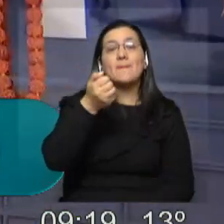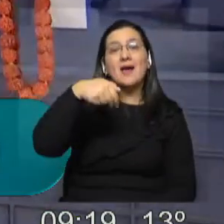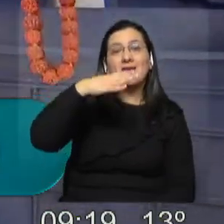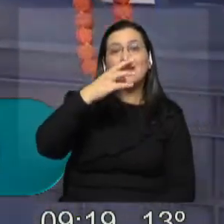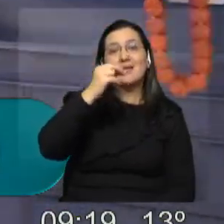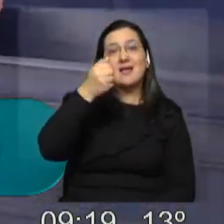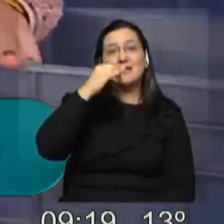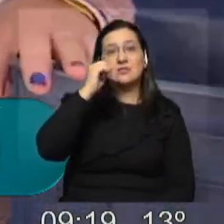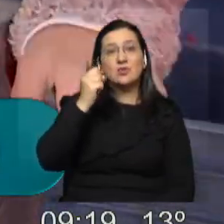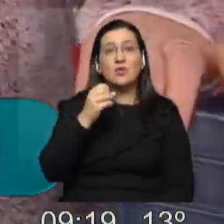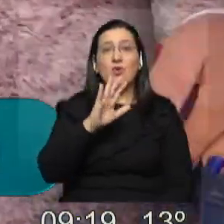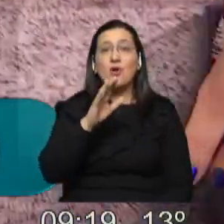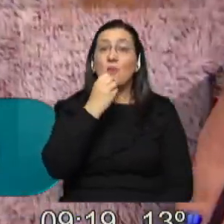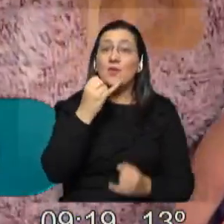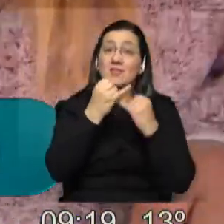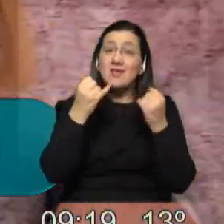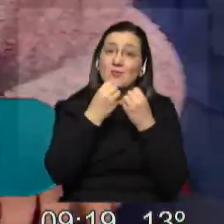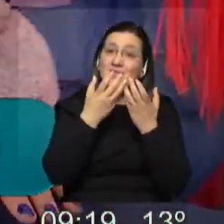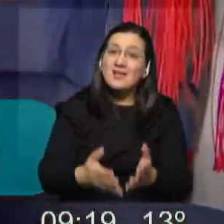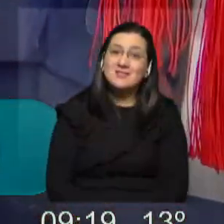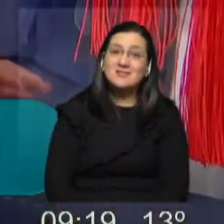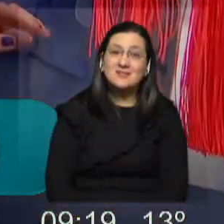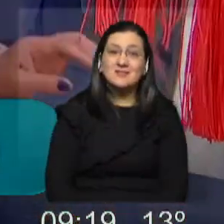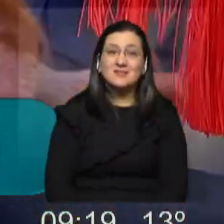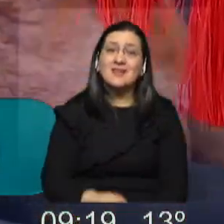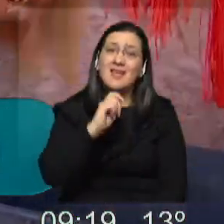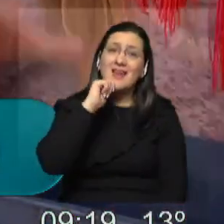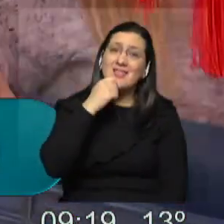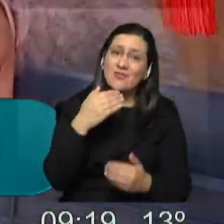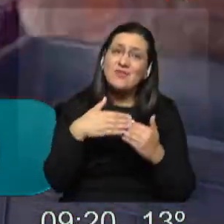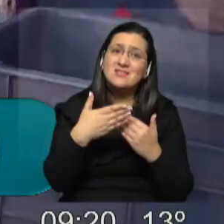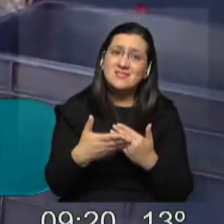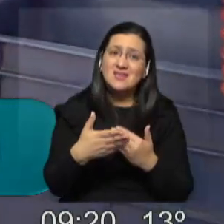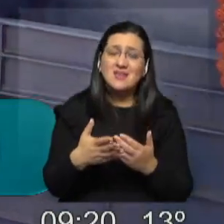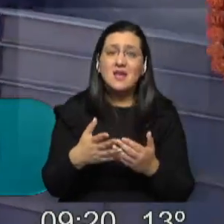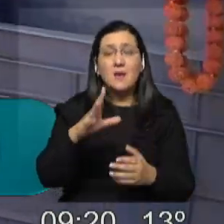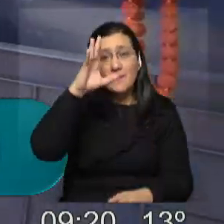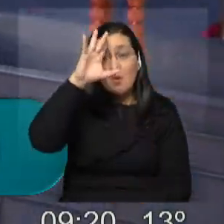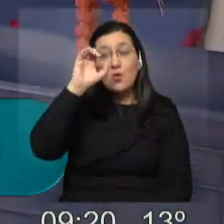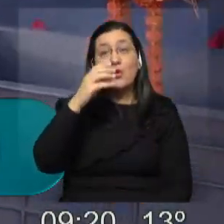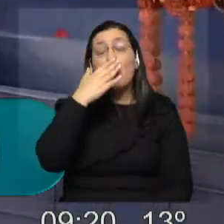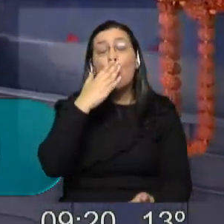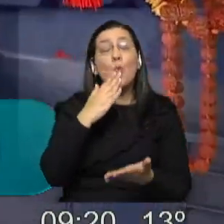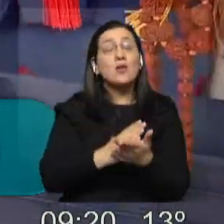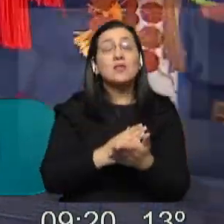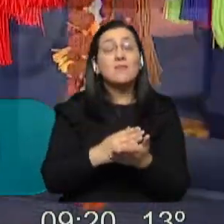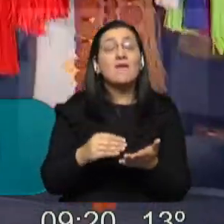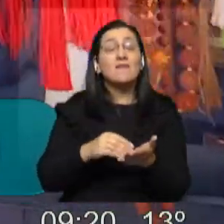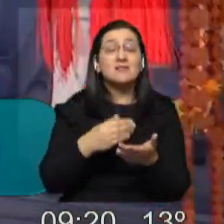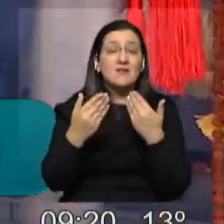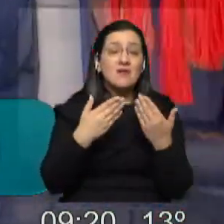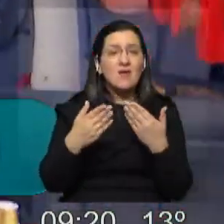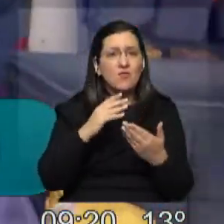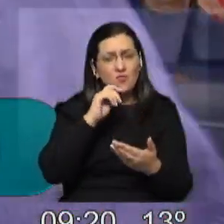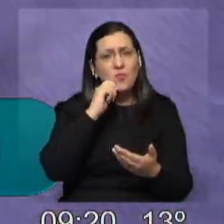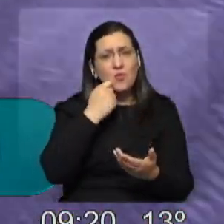Hola, buenos días, ¿cómo estás? Bien, gracias a Dios. ¿Y tú? Qué lindo, vecina, verla acá. Me acuerdo el último diálogo que tuvimos, nada, tremendo.